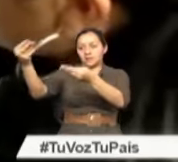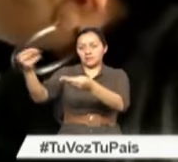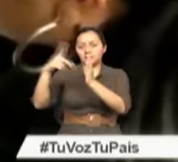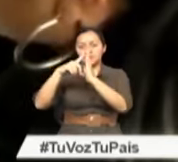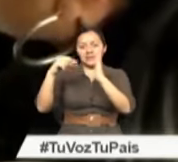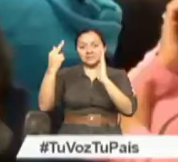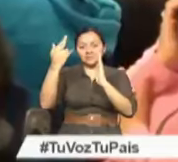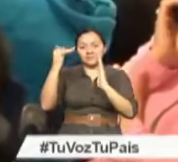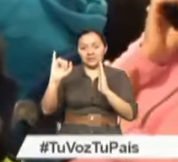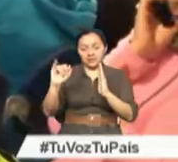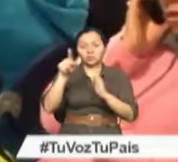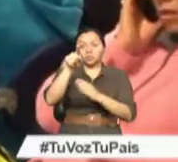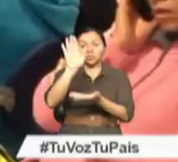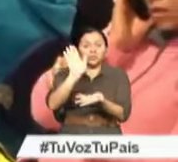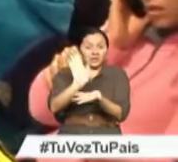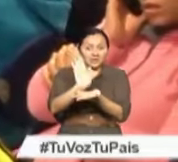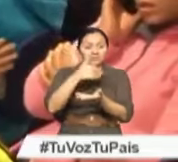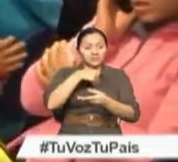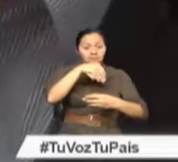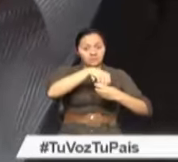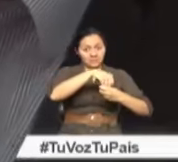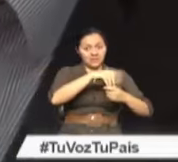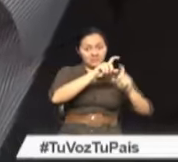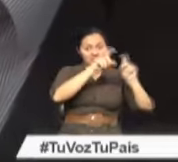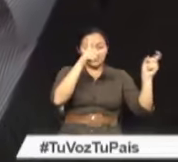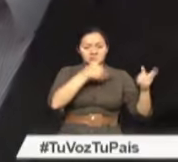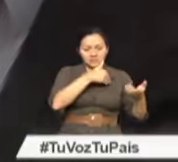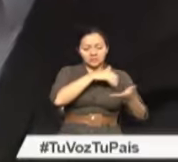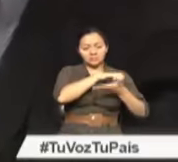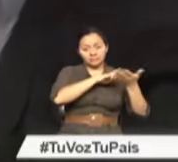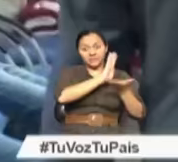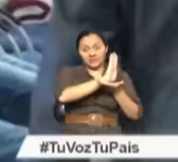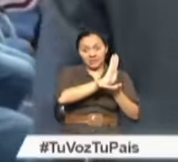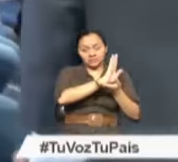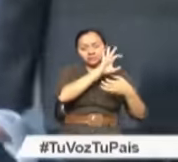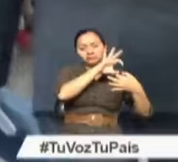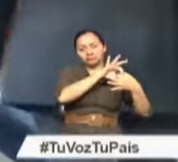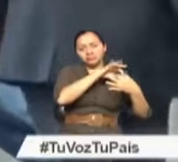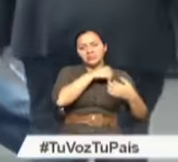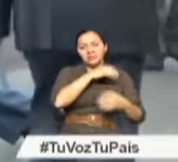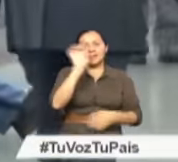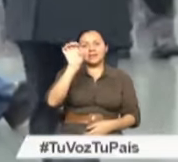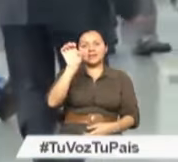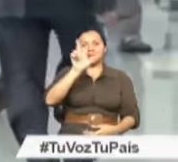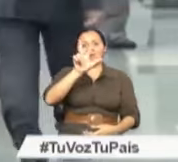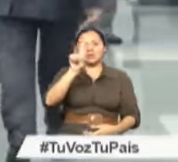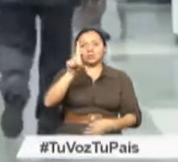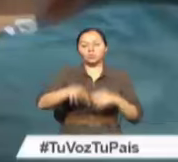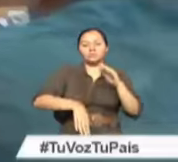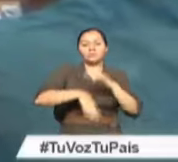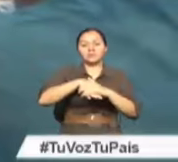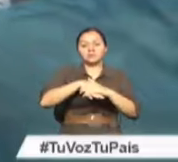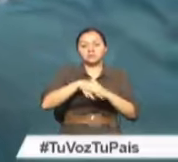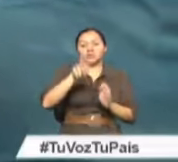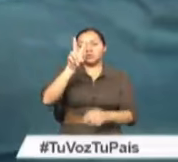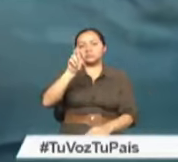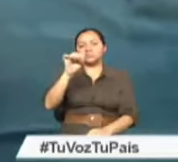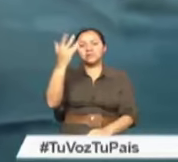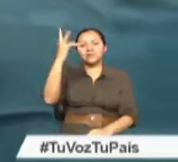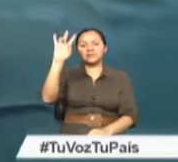que trabajan en relación de dependencia tenían que presentar hasta el 31 de enero la proyección de gastos personales de